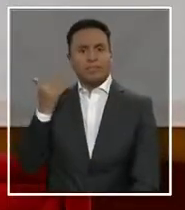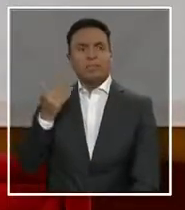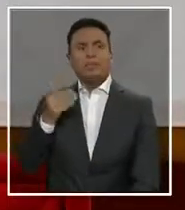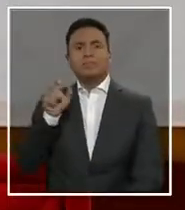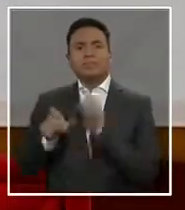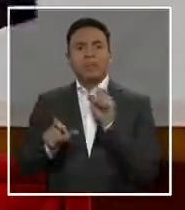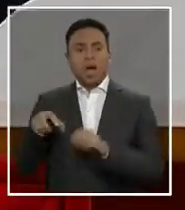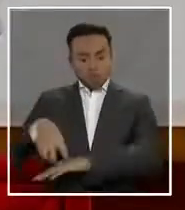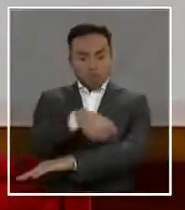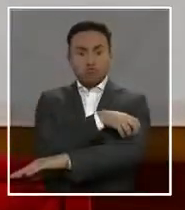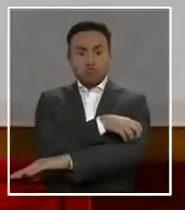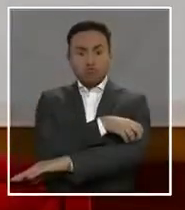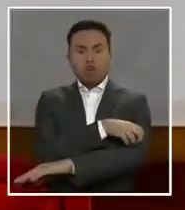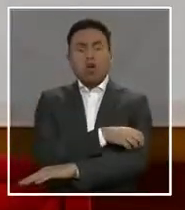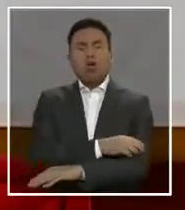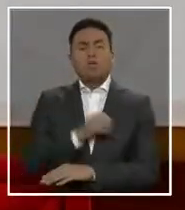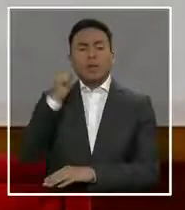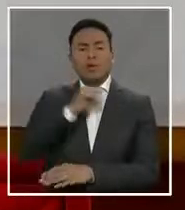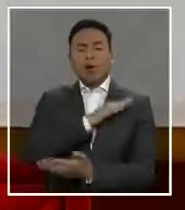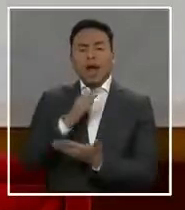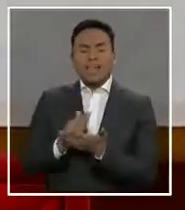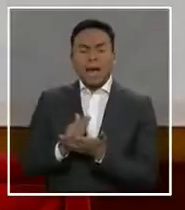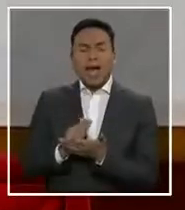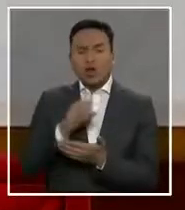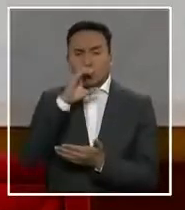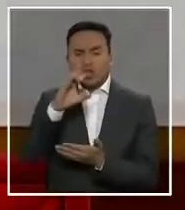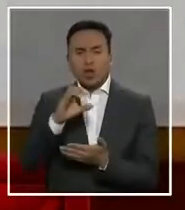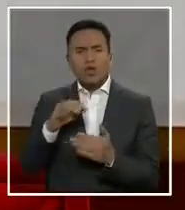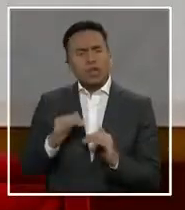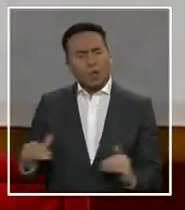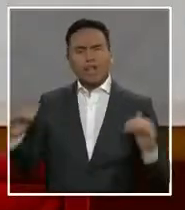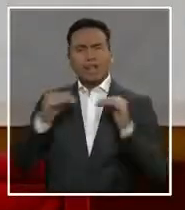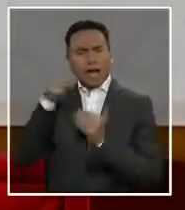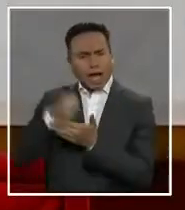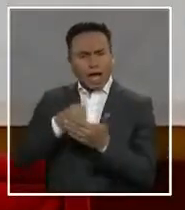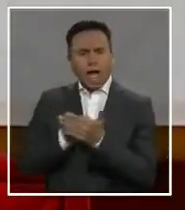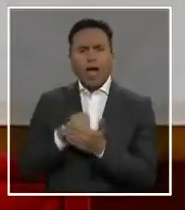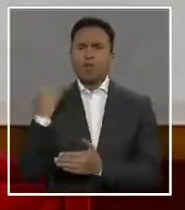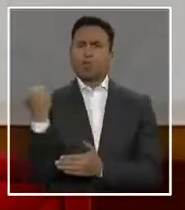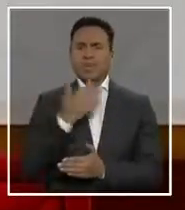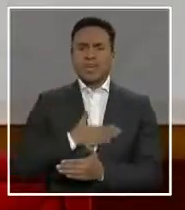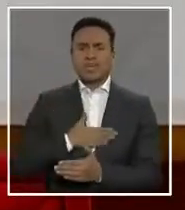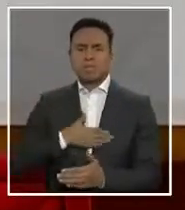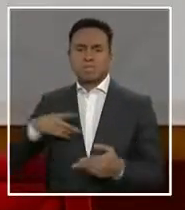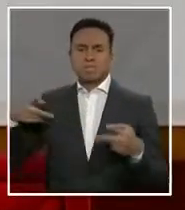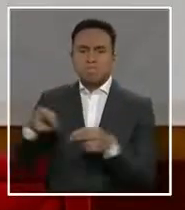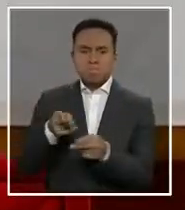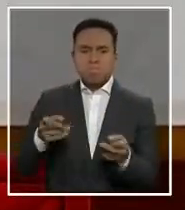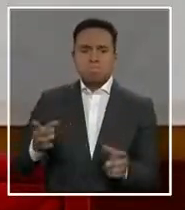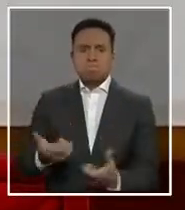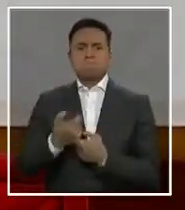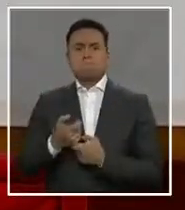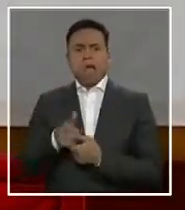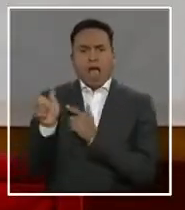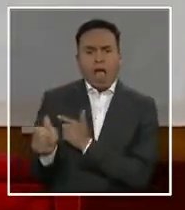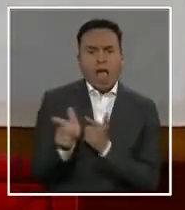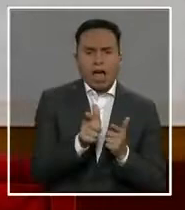deseos de las regiones desde Copiapó a Concepción de lograr mayor igualdad y autonomía fueron acalladas por la fuerza de las